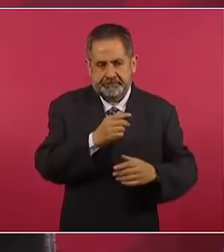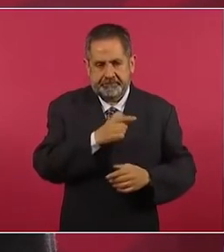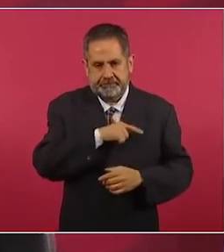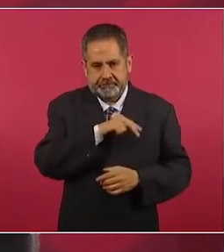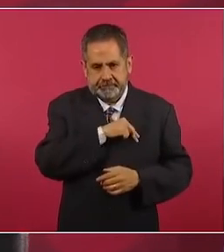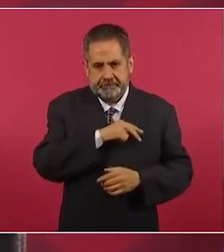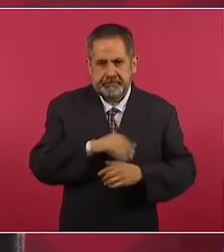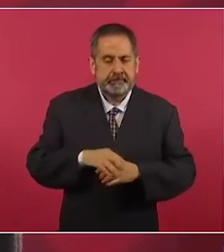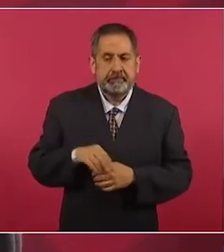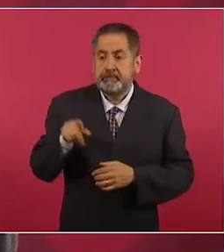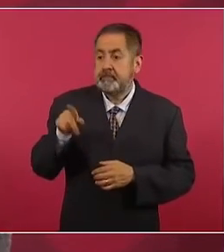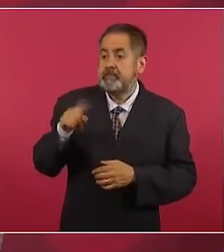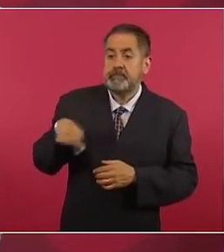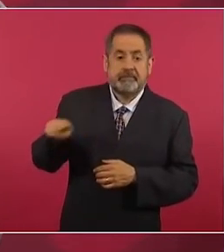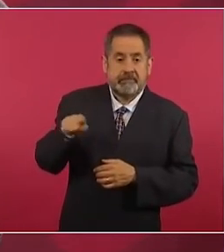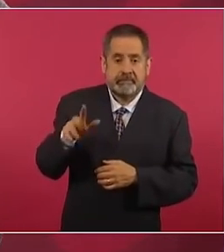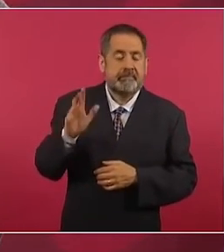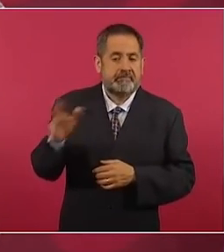representa una corporación